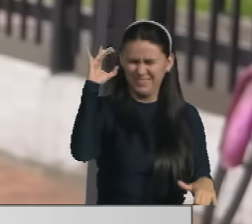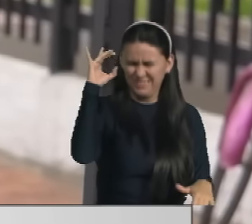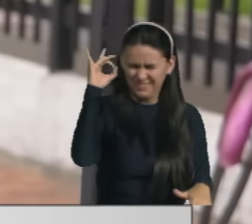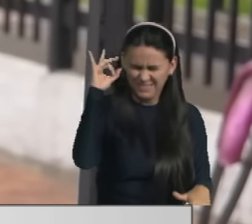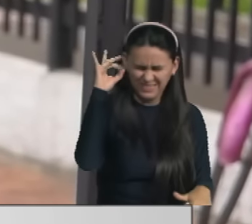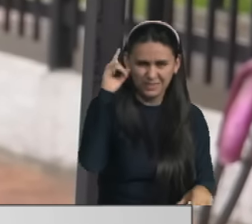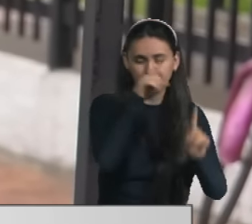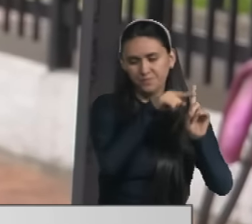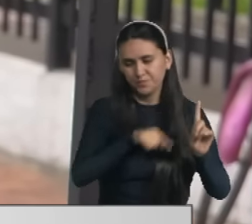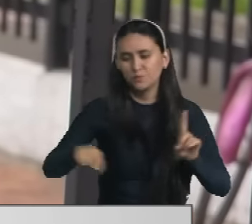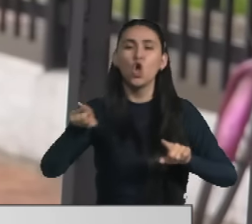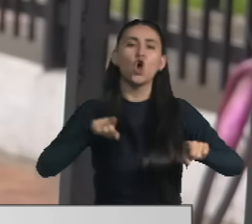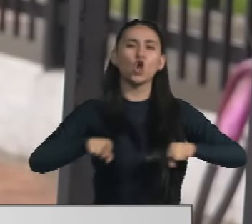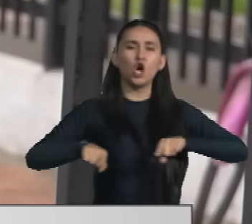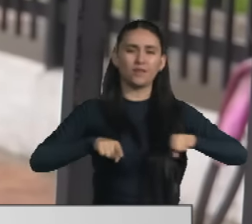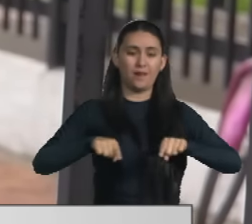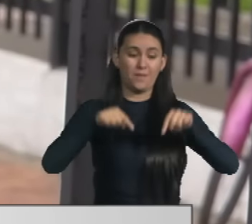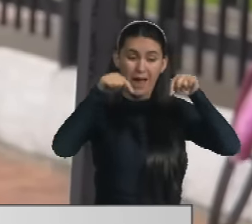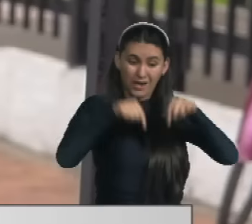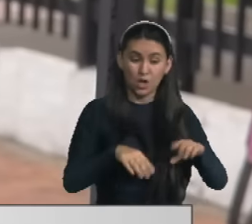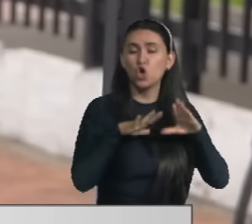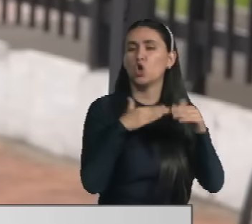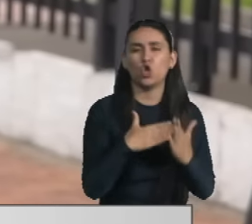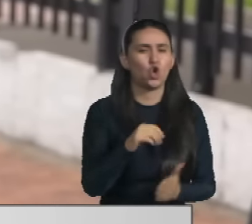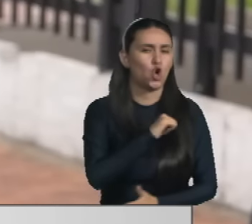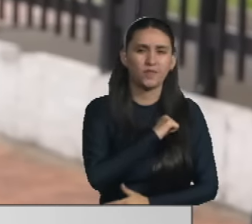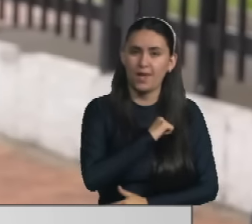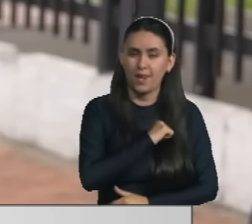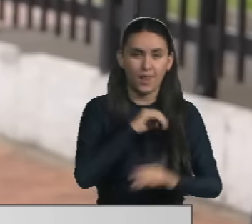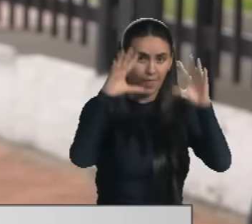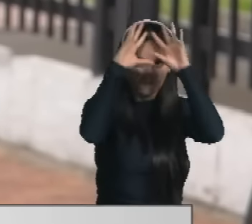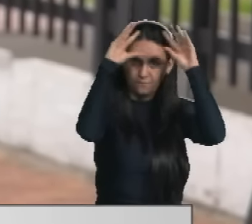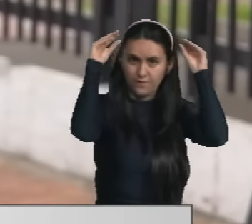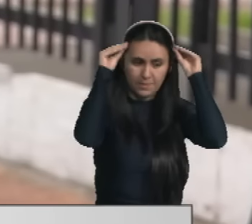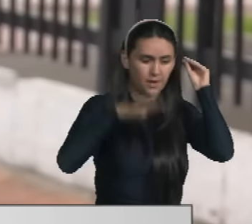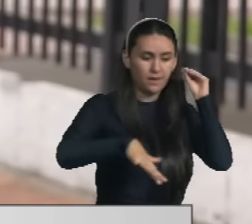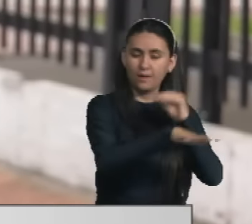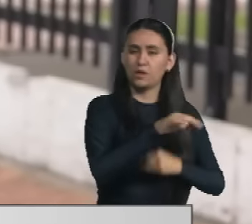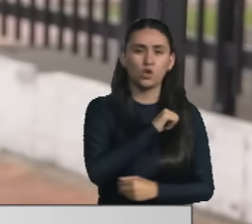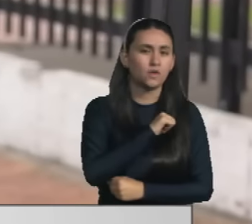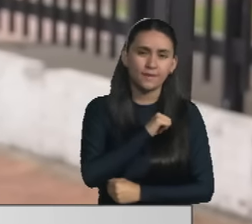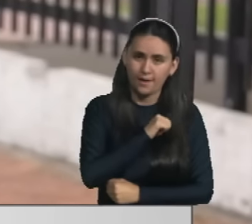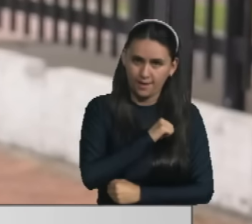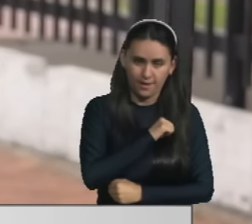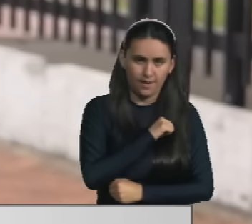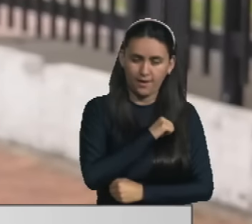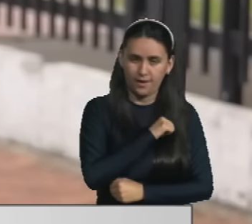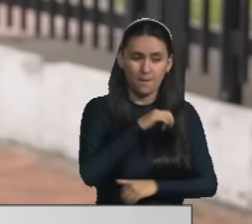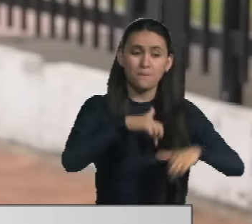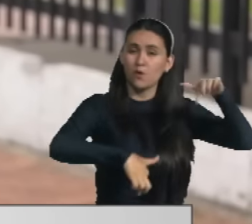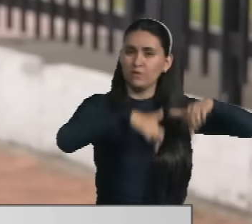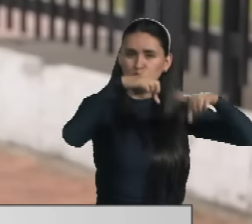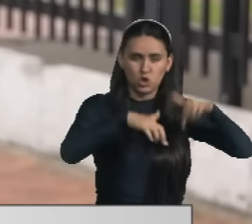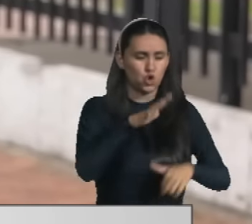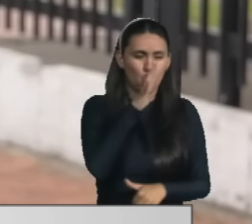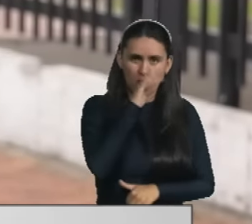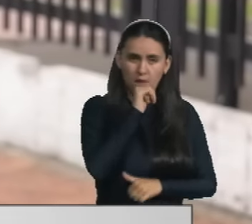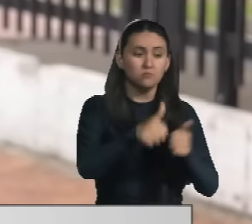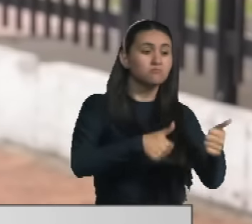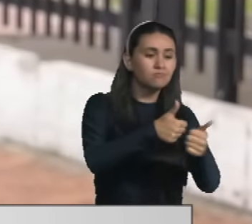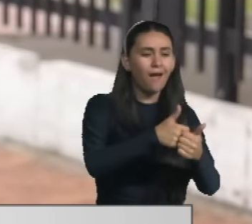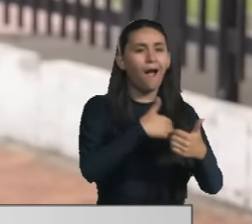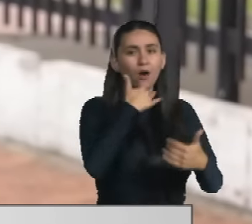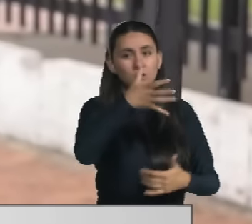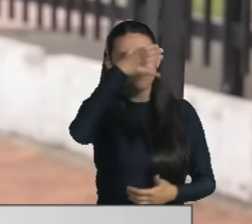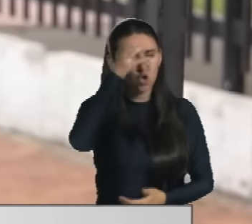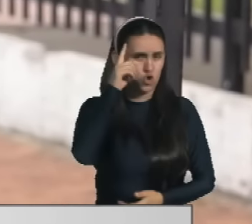a coordinación, ya que aquí en el colegio no contamos con una enfermería. No tenemos enfermera, no tenemos un paramédico.